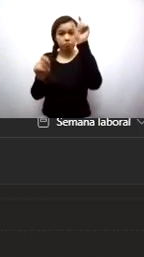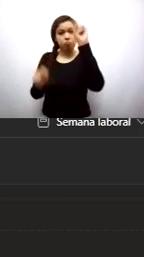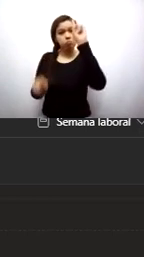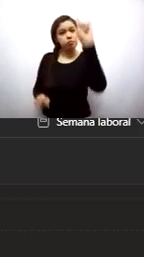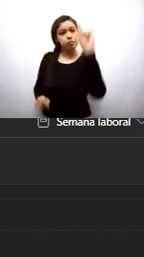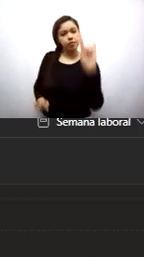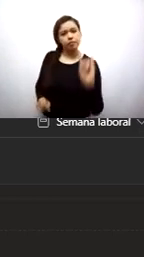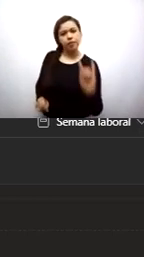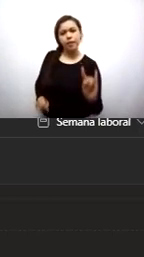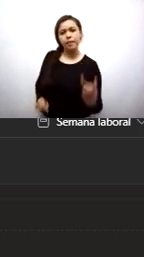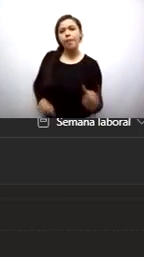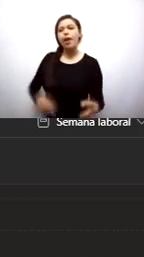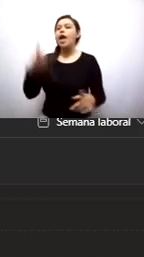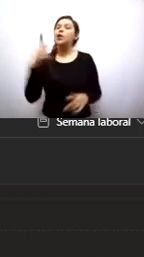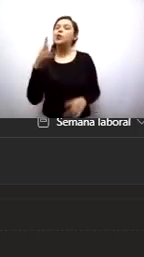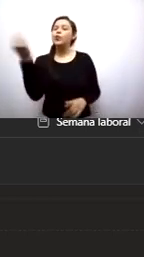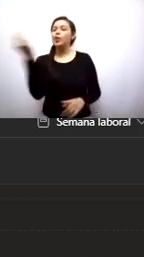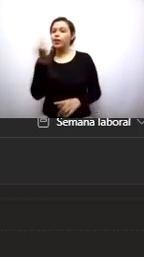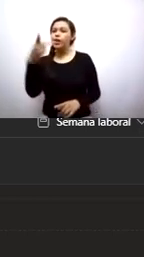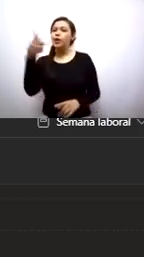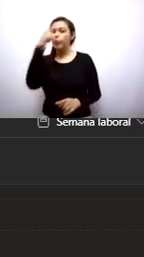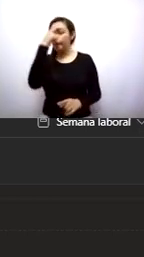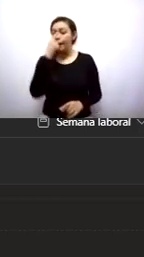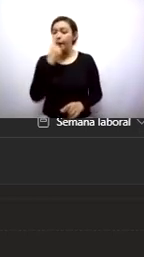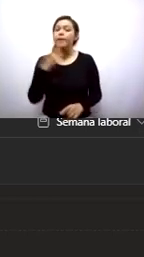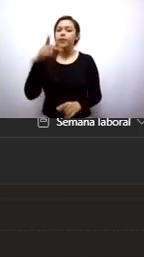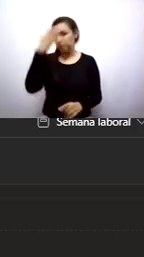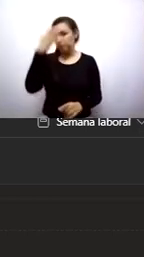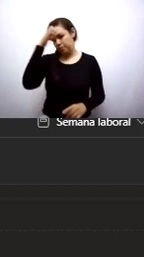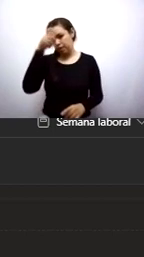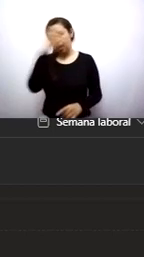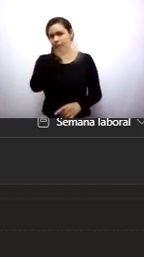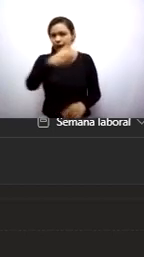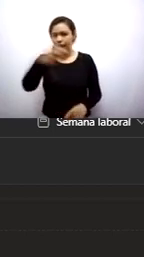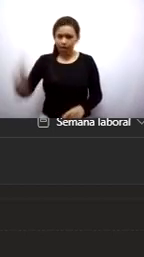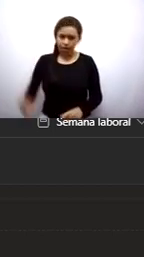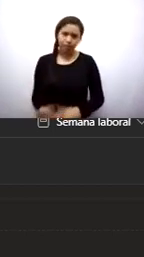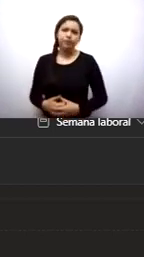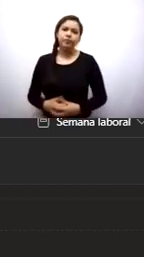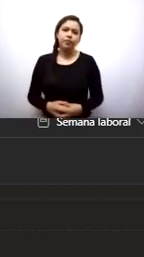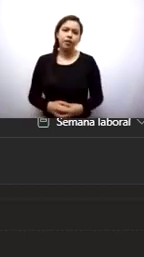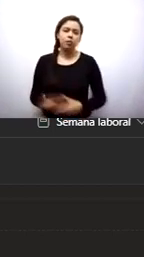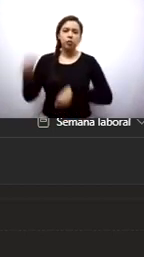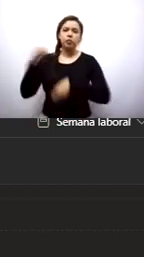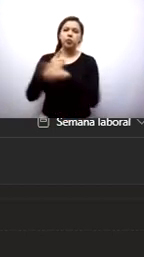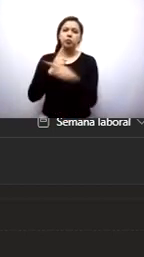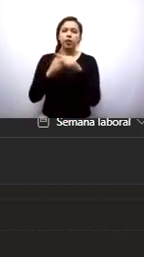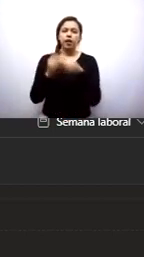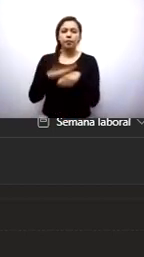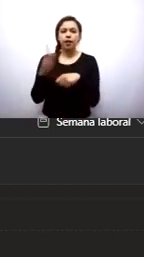la experiencia, de acuerdo a la necesidad de cada uno de los usuarios, ¿no? Aquí podemos agregar de alguna